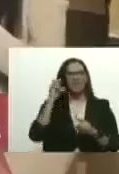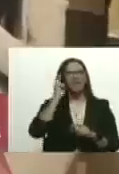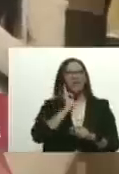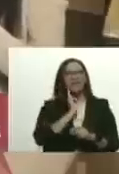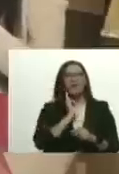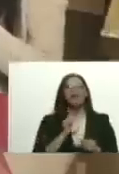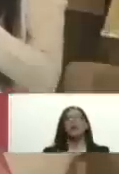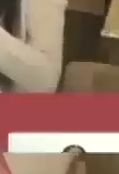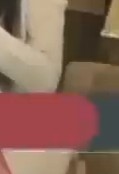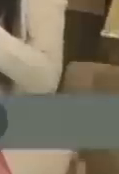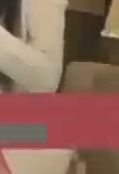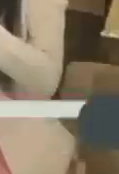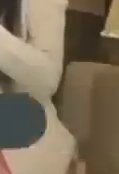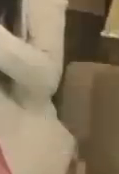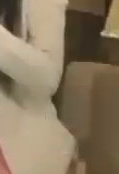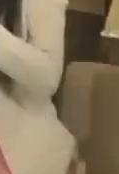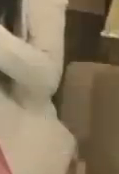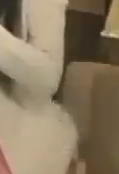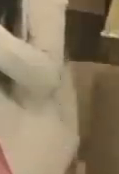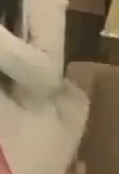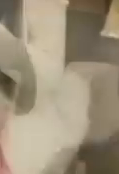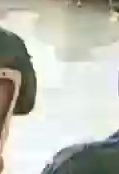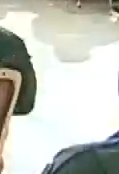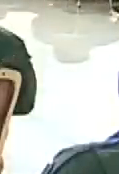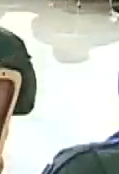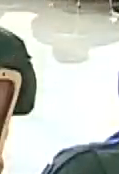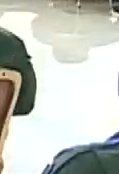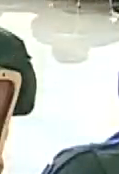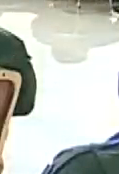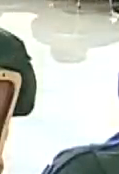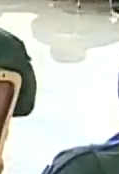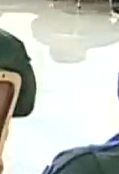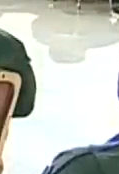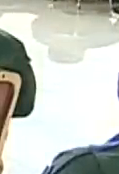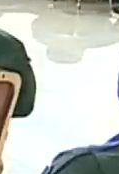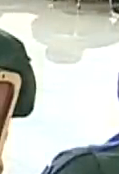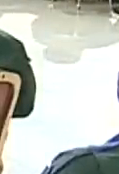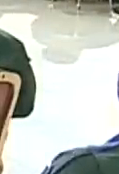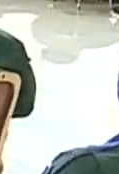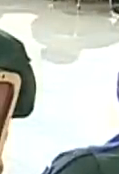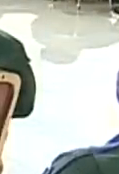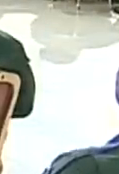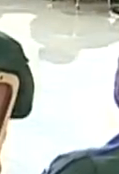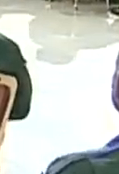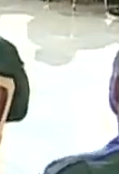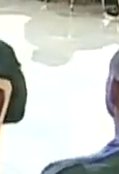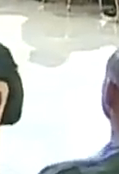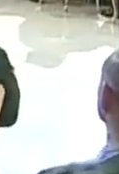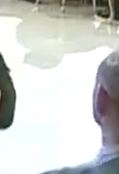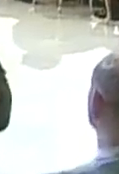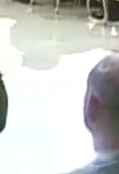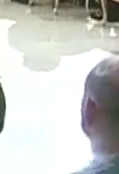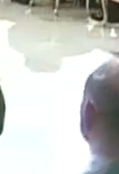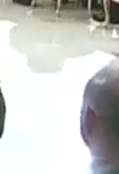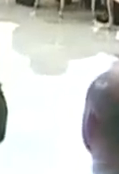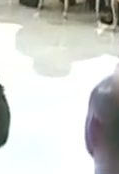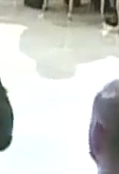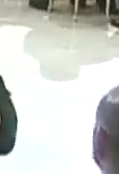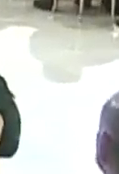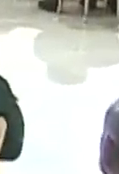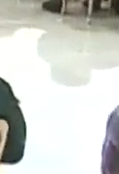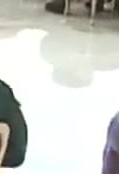Y ahora nos vamos con información de última hora, mi estimada Fabiana. Así es, Jorge, nos vamos justamente a la Academia Militar de la Guardia. Vamos a ver de inmediato.